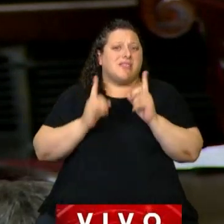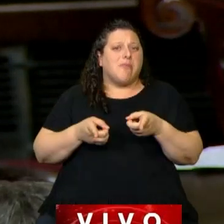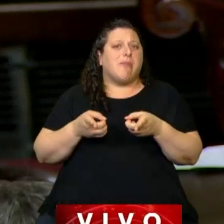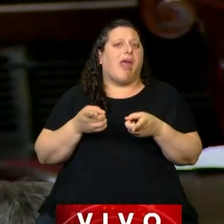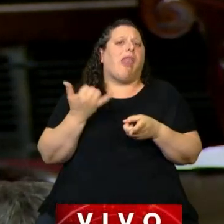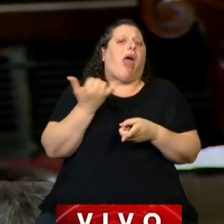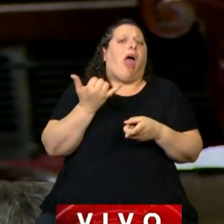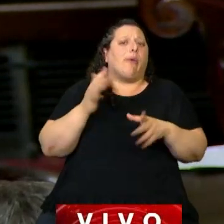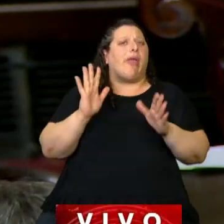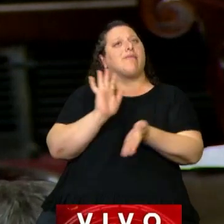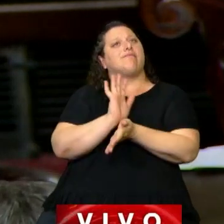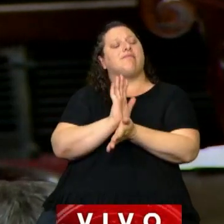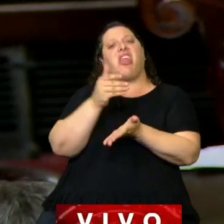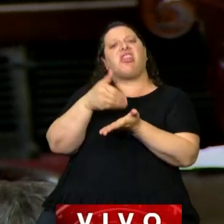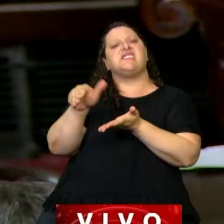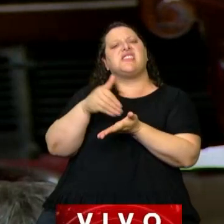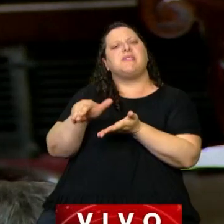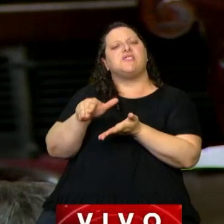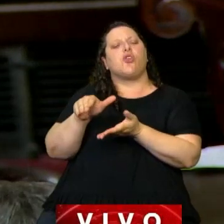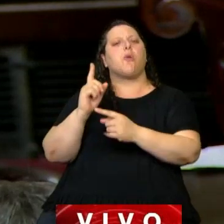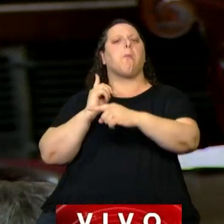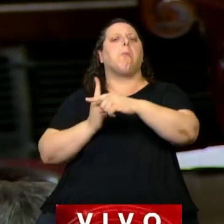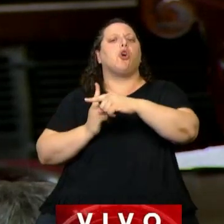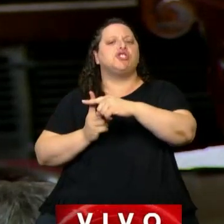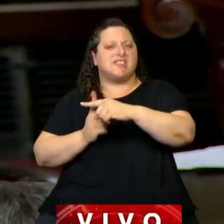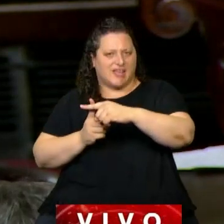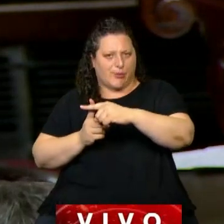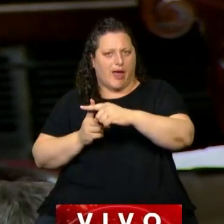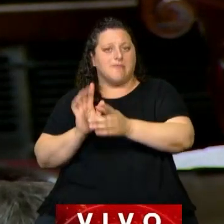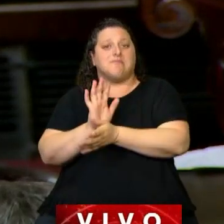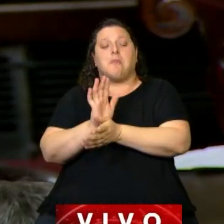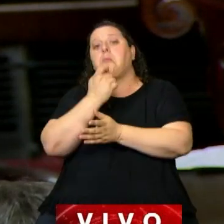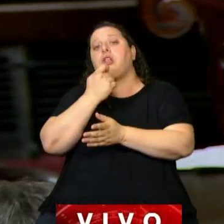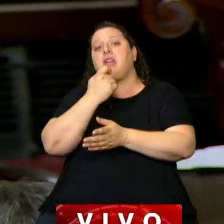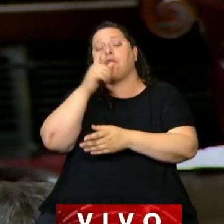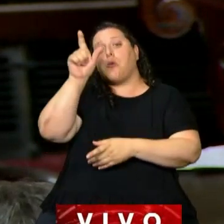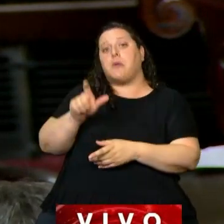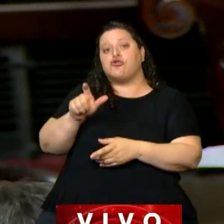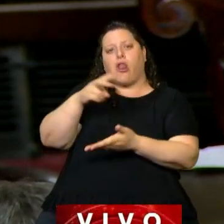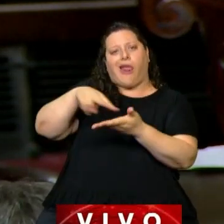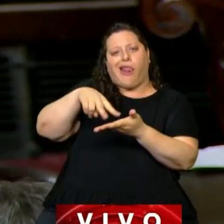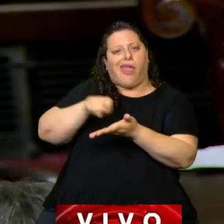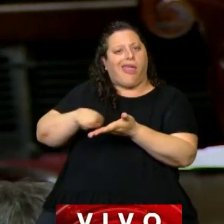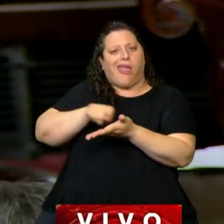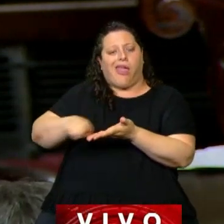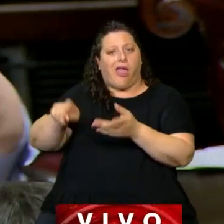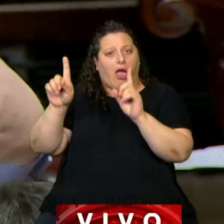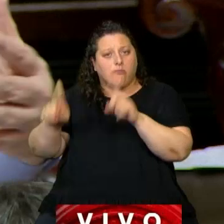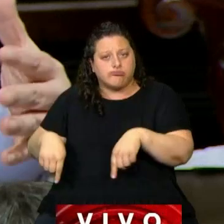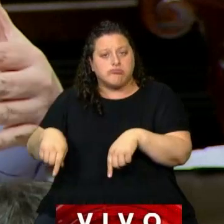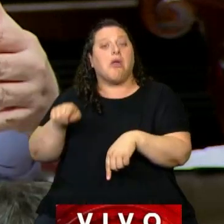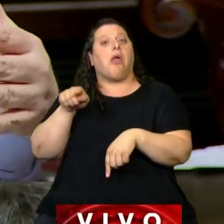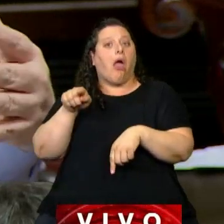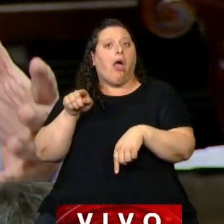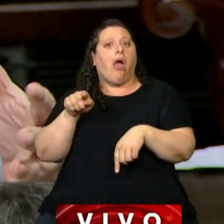una discriminación positiva, porque en el caso de las personas analfabetas, estos sí